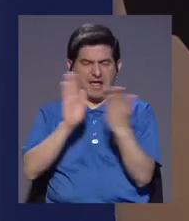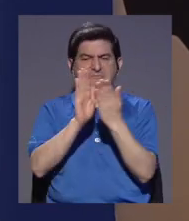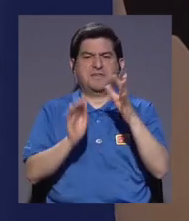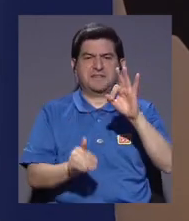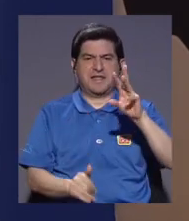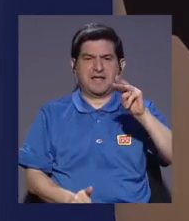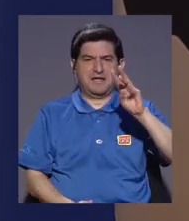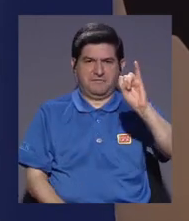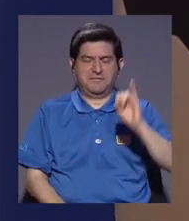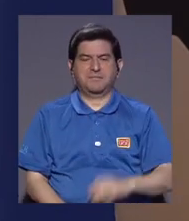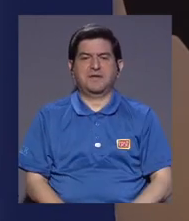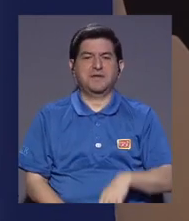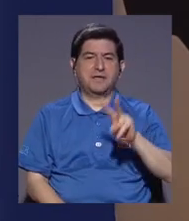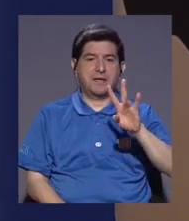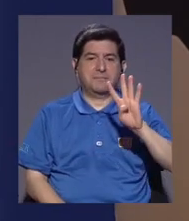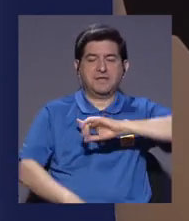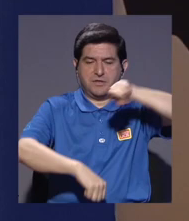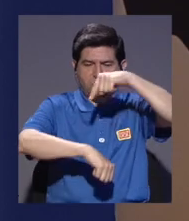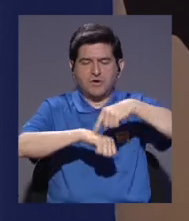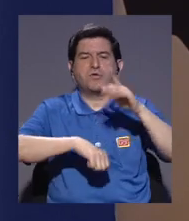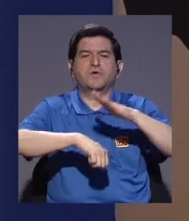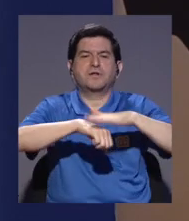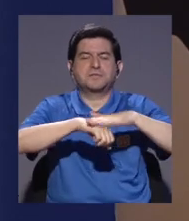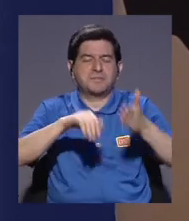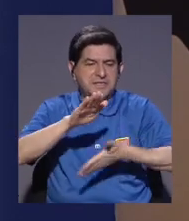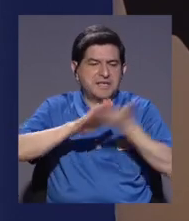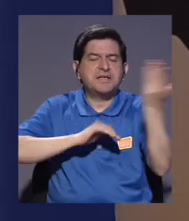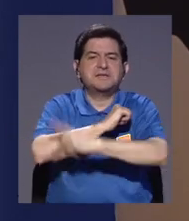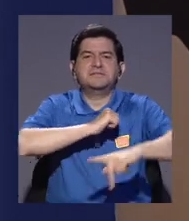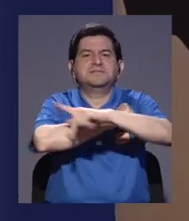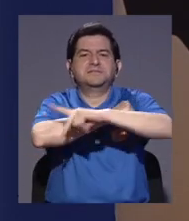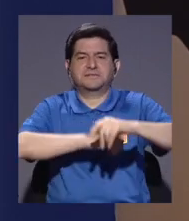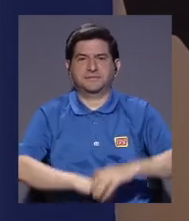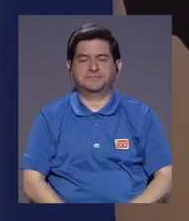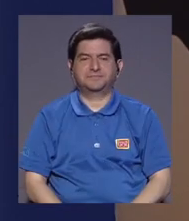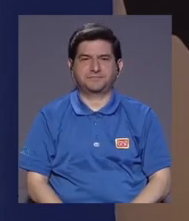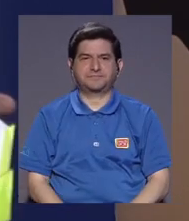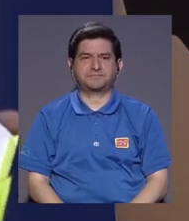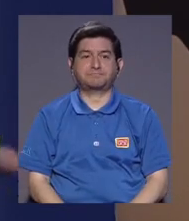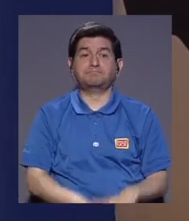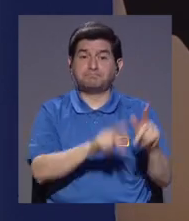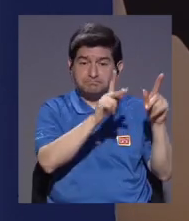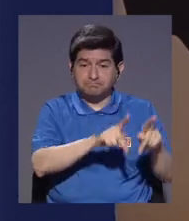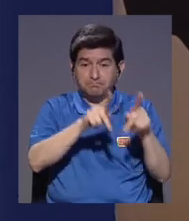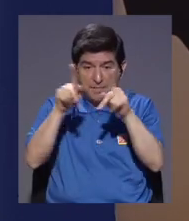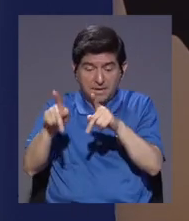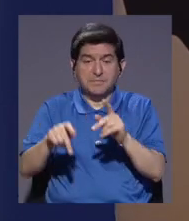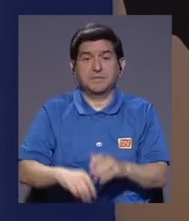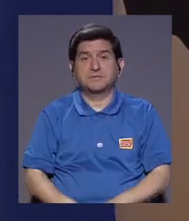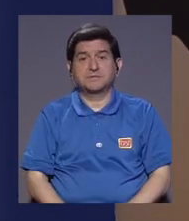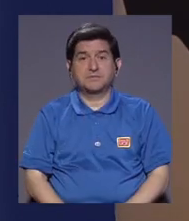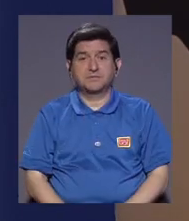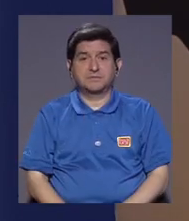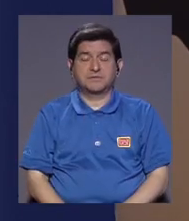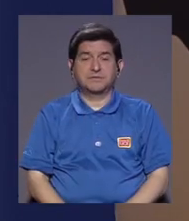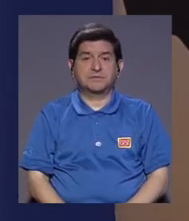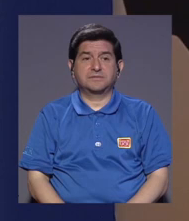fondo que además les da 24 horas me parece para que salgan del país muchas muchas personas